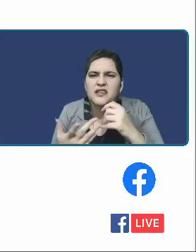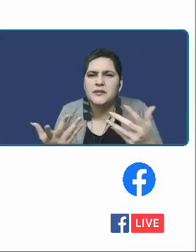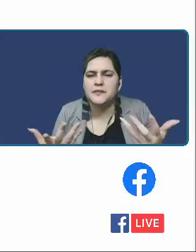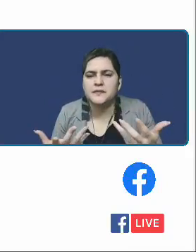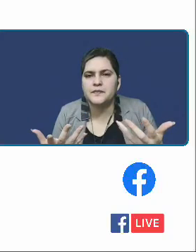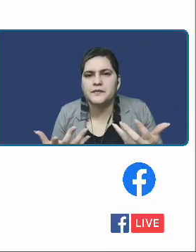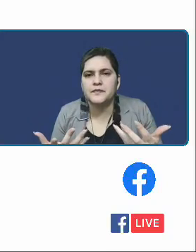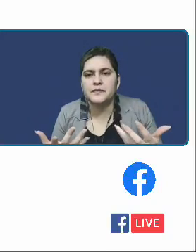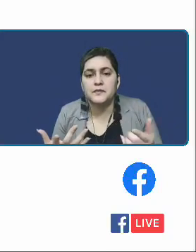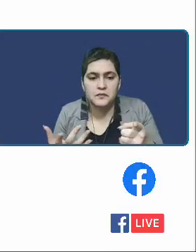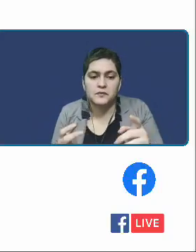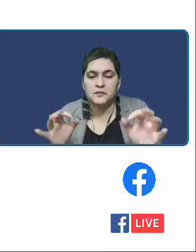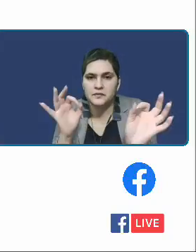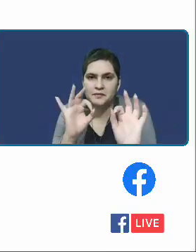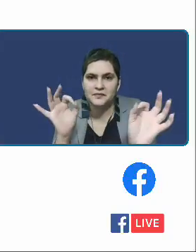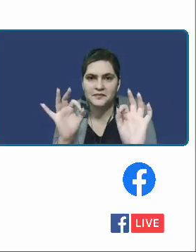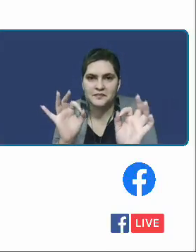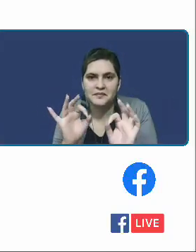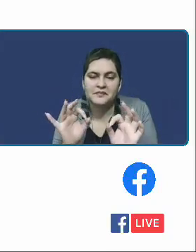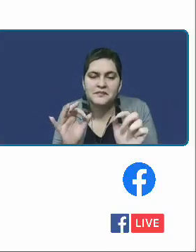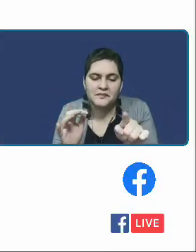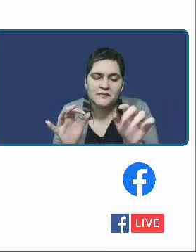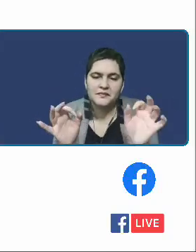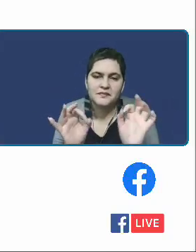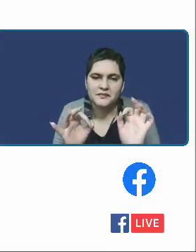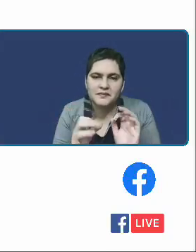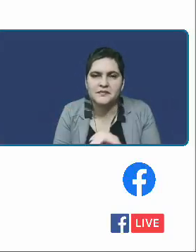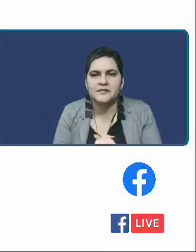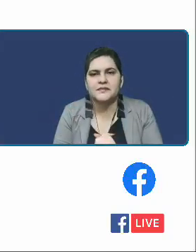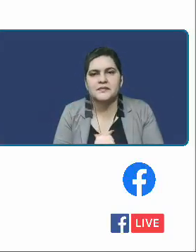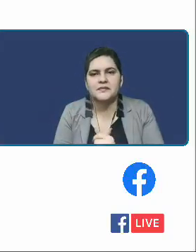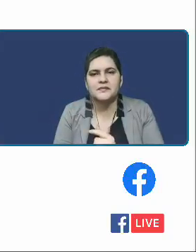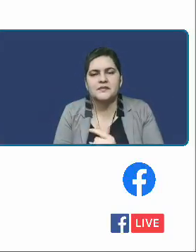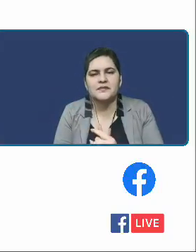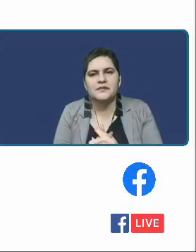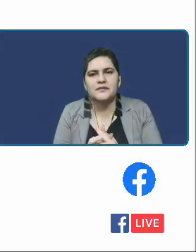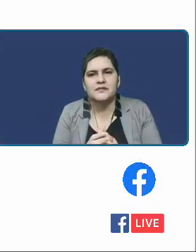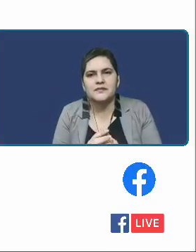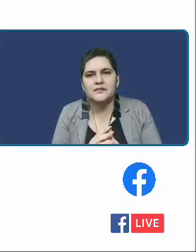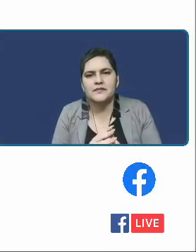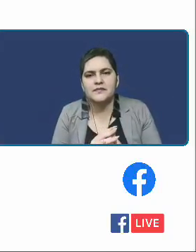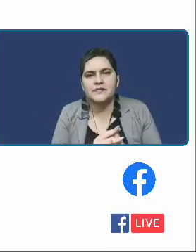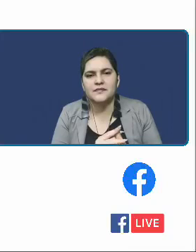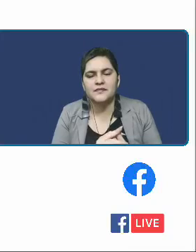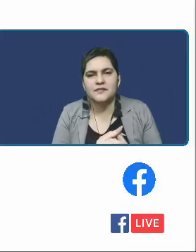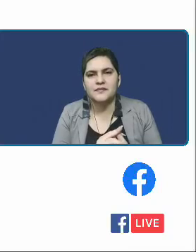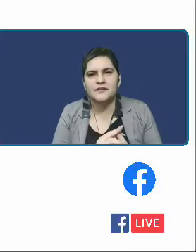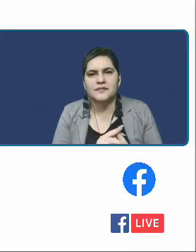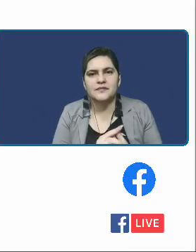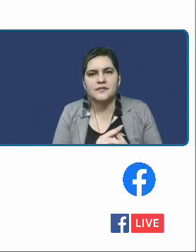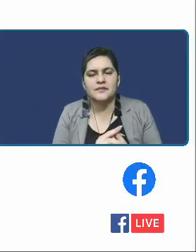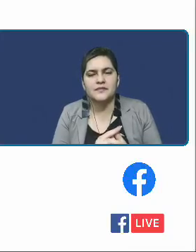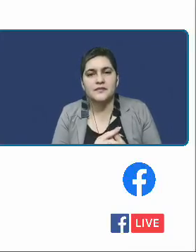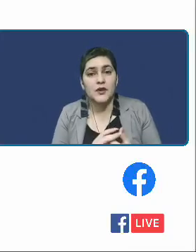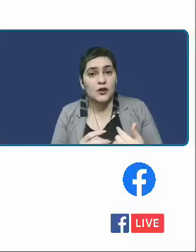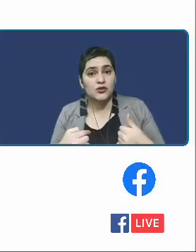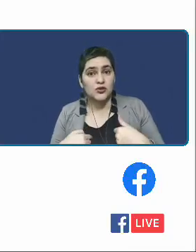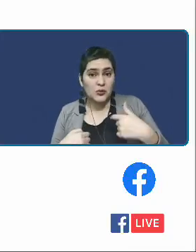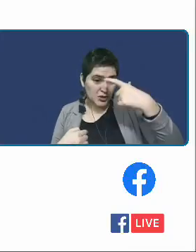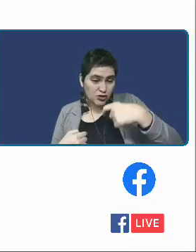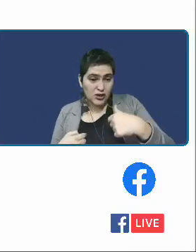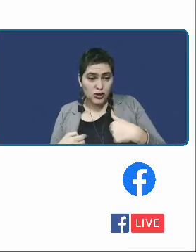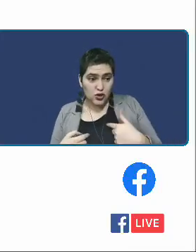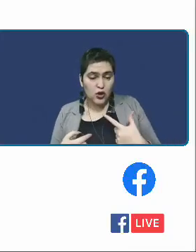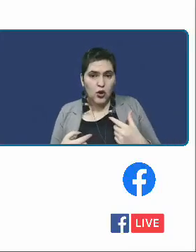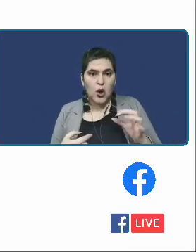estoy conversando con ustedes, ¿ya? Entonces esto no quiere decir que yo personalmente o mi hijo vaya a tener sí